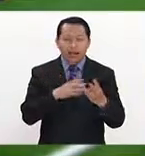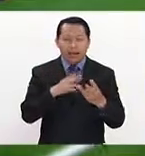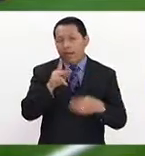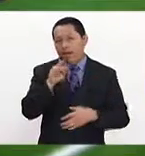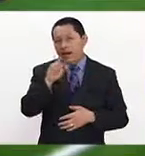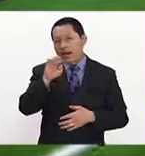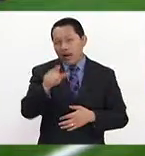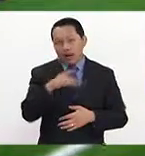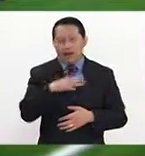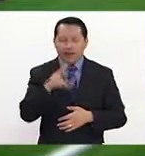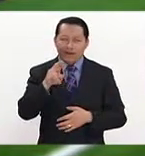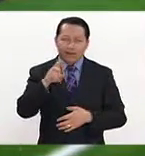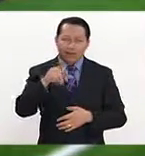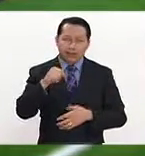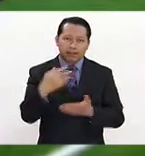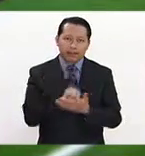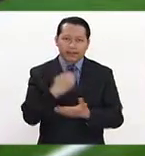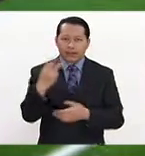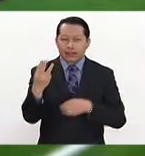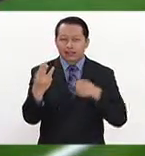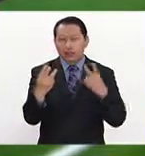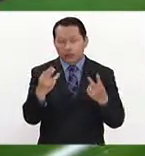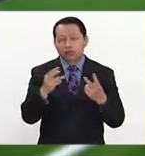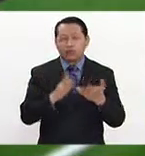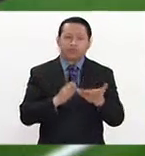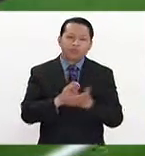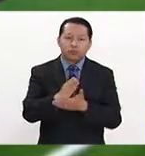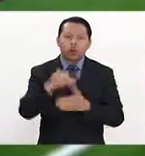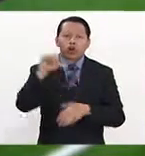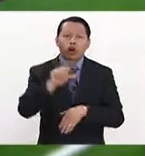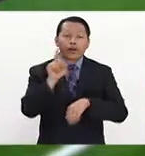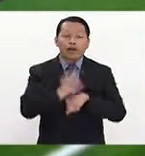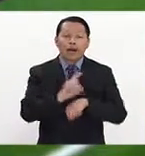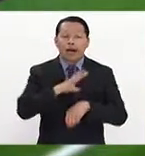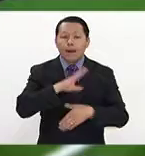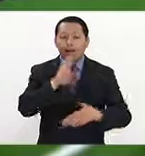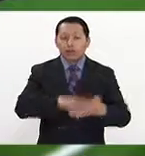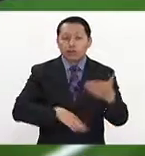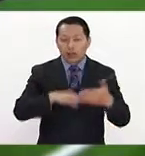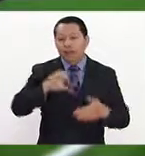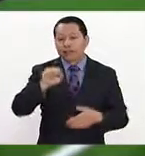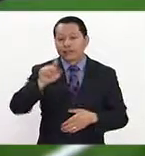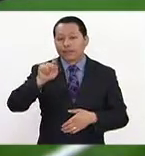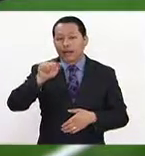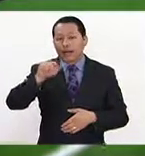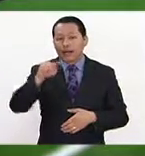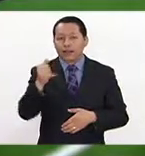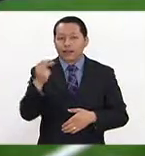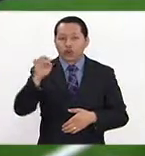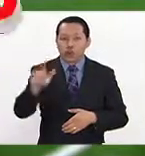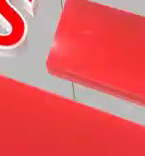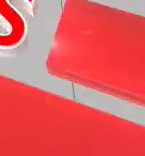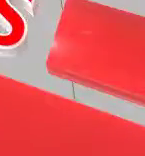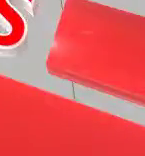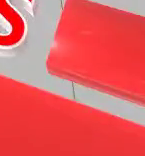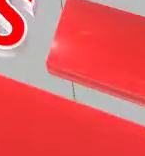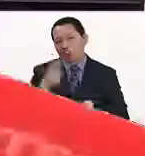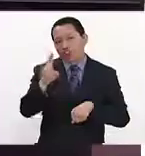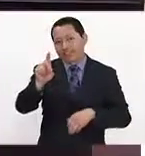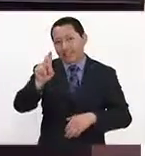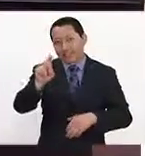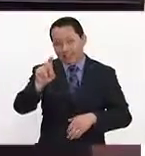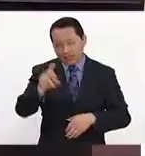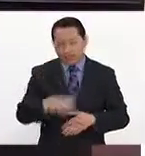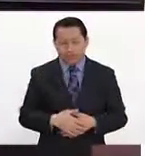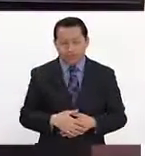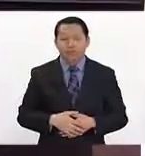penales. Ahí Valencia ganó 3-2 y avanzó a las semifinales. Hoy Barcelona en contra del Español a las 14:30 horas. Y